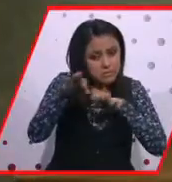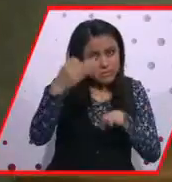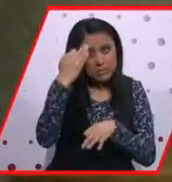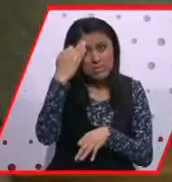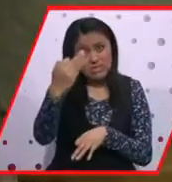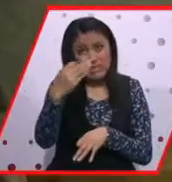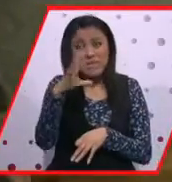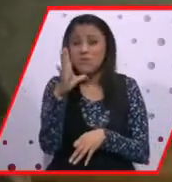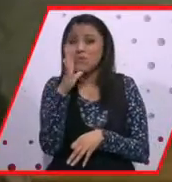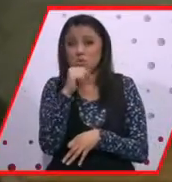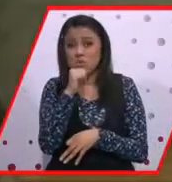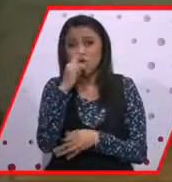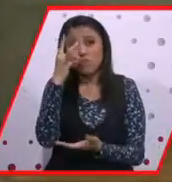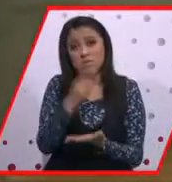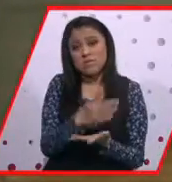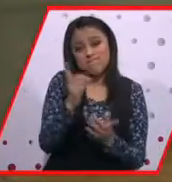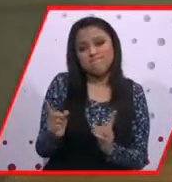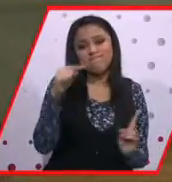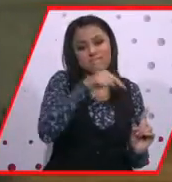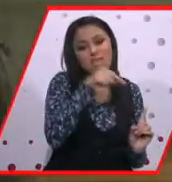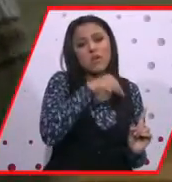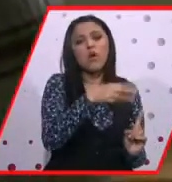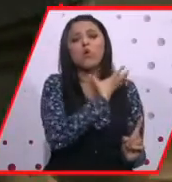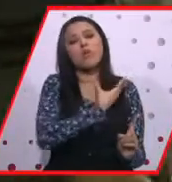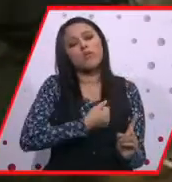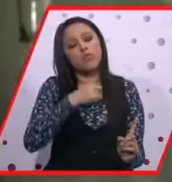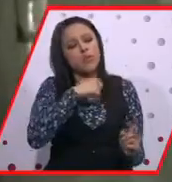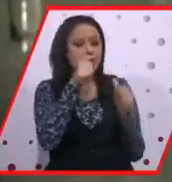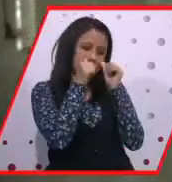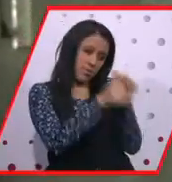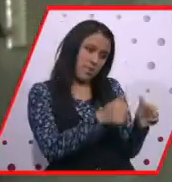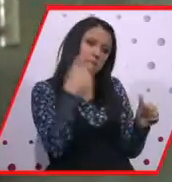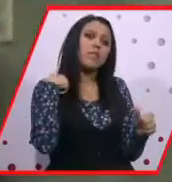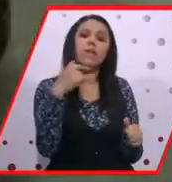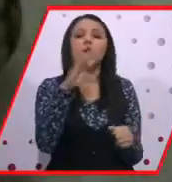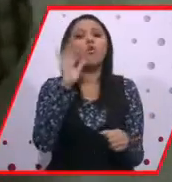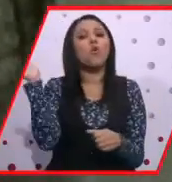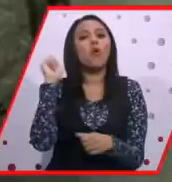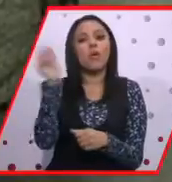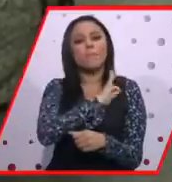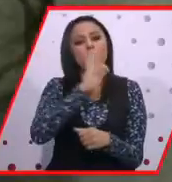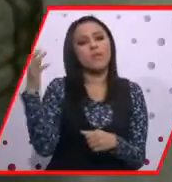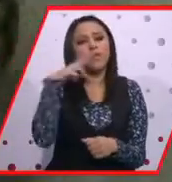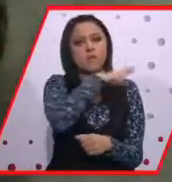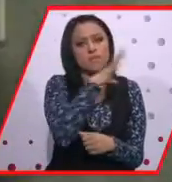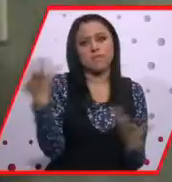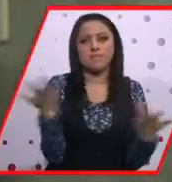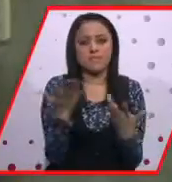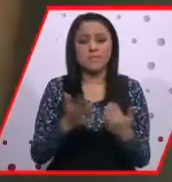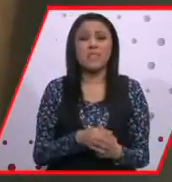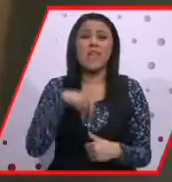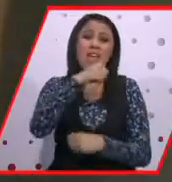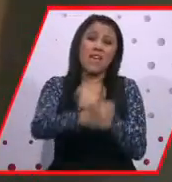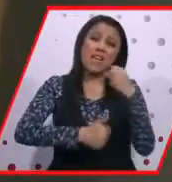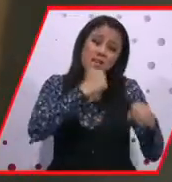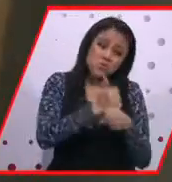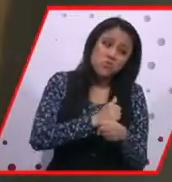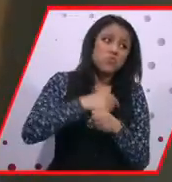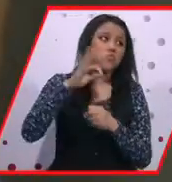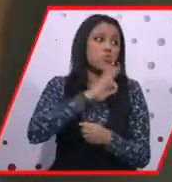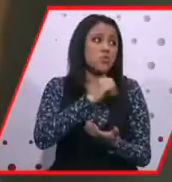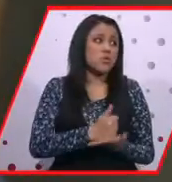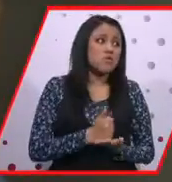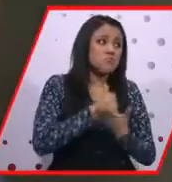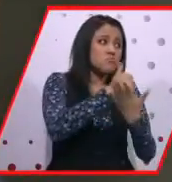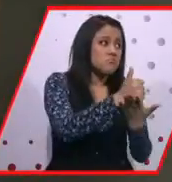mayor parte de su tiempo es para Martín. Esta mujer y su hijo esperan que la ayuda llegue pronto, pues han sido muchos años que no han logrado salir